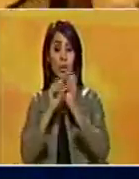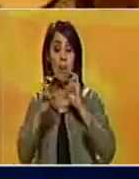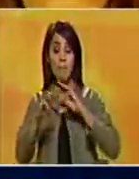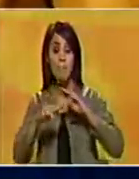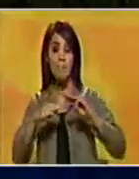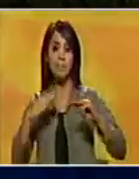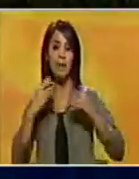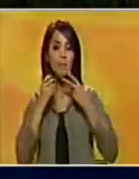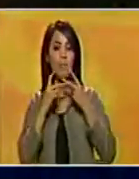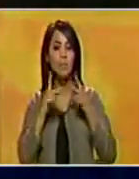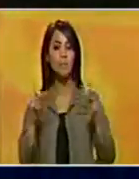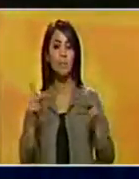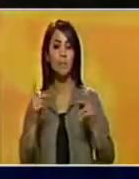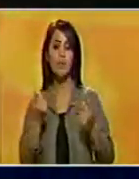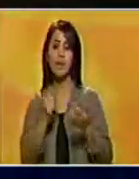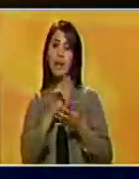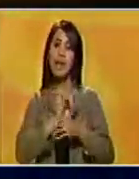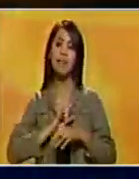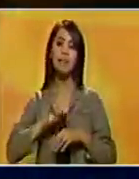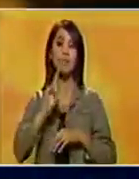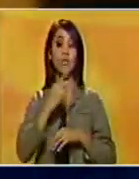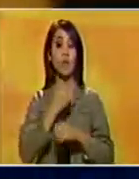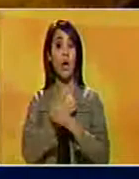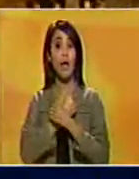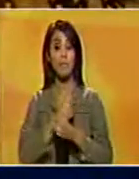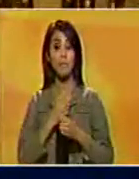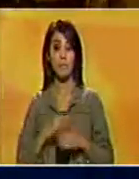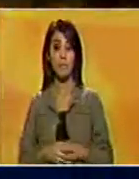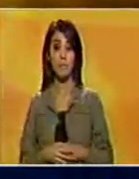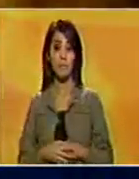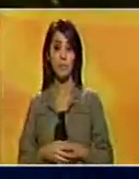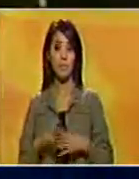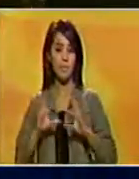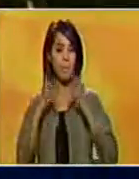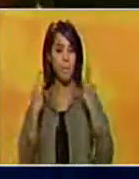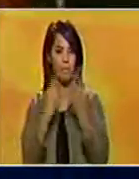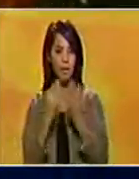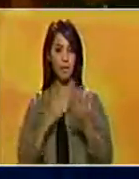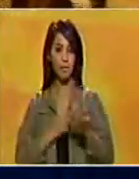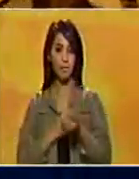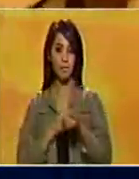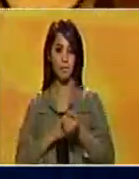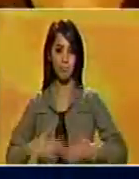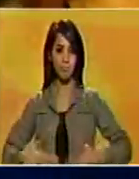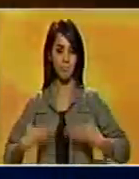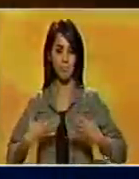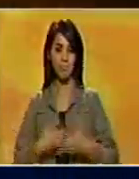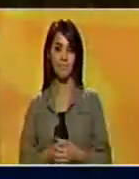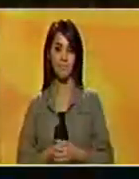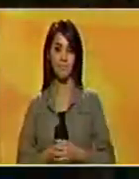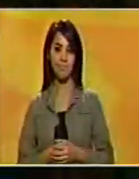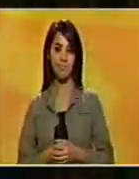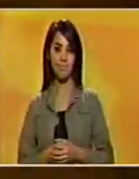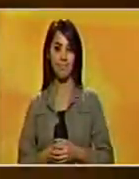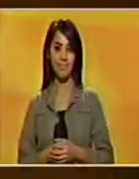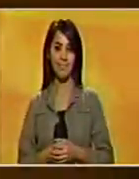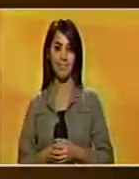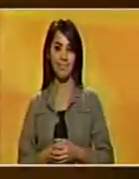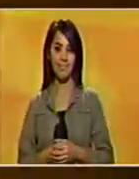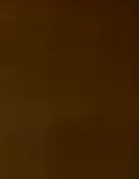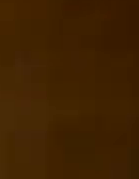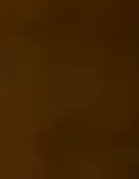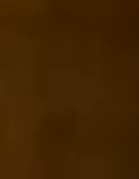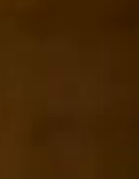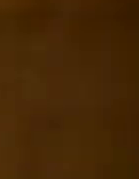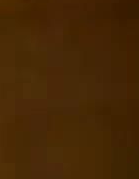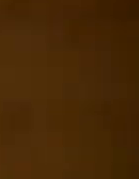cariñosos de ánimo, junto con el apoyo de mi familia, han sido lo único que me ha mantenido con ánimos". Yo no pido